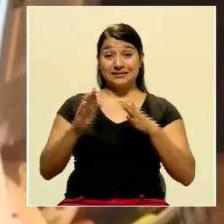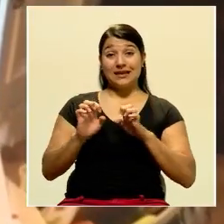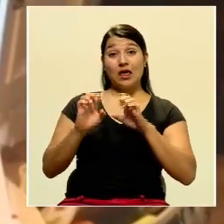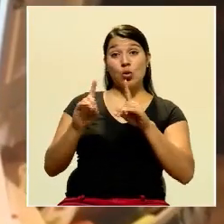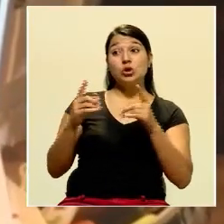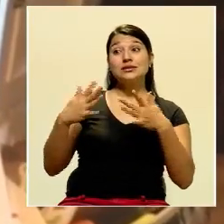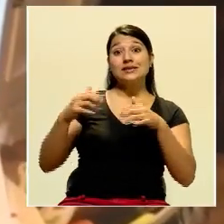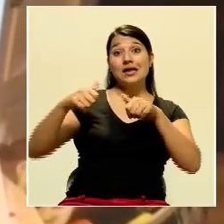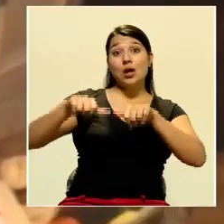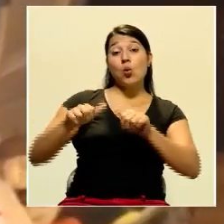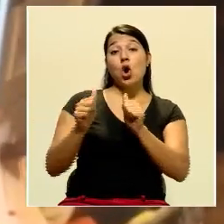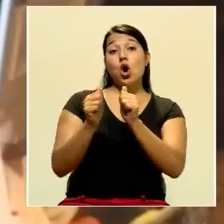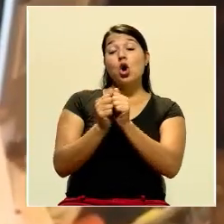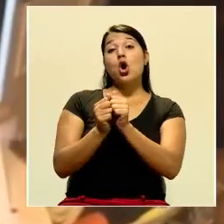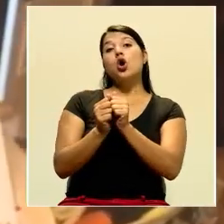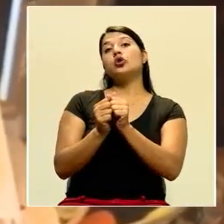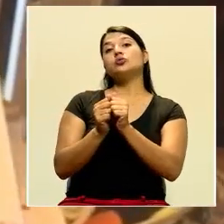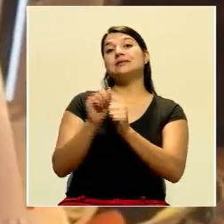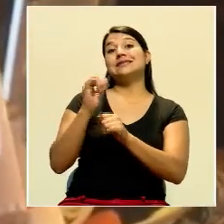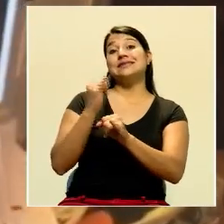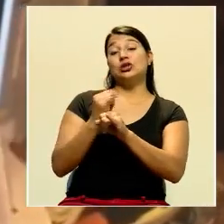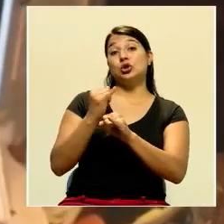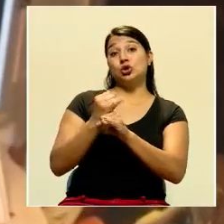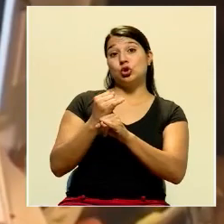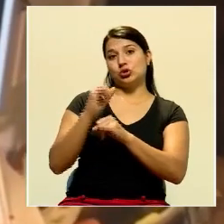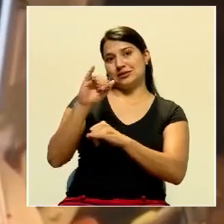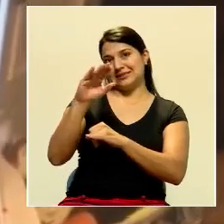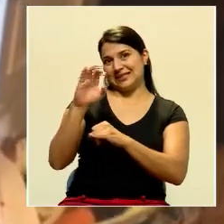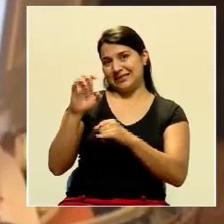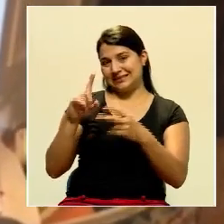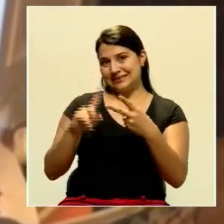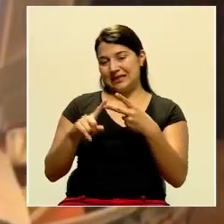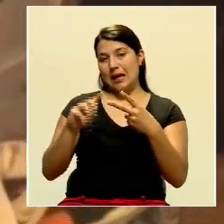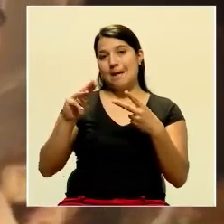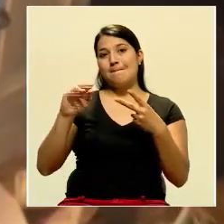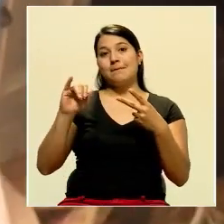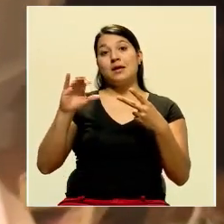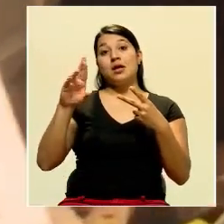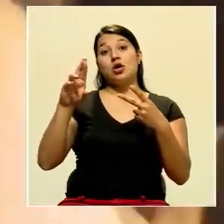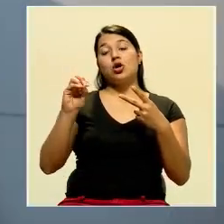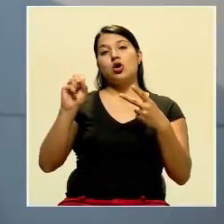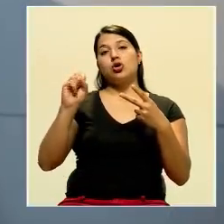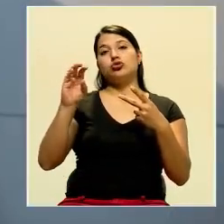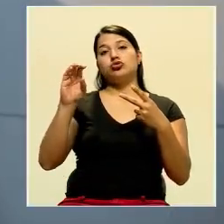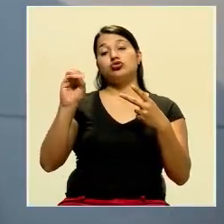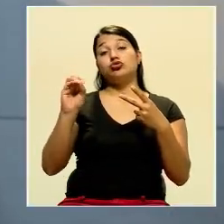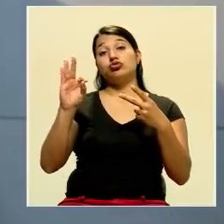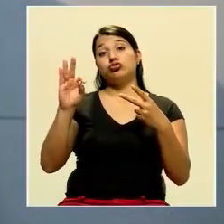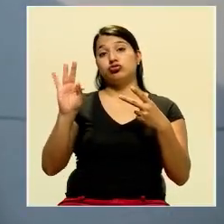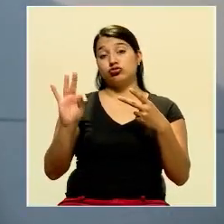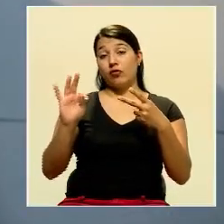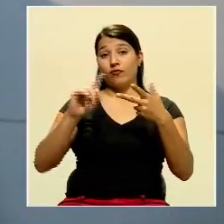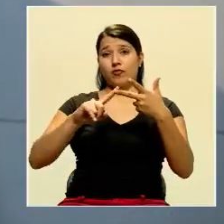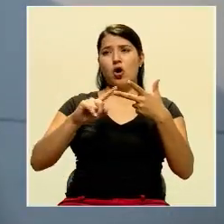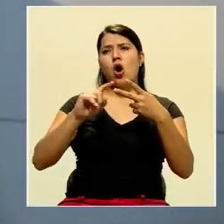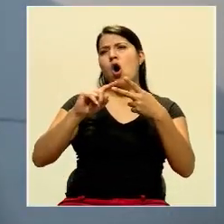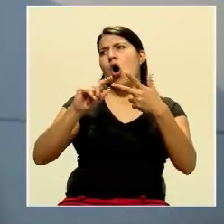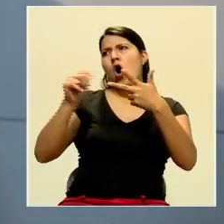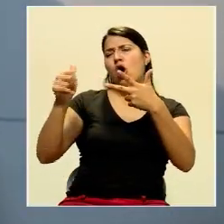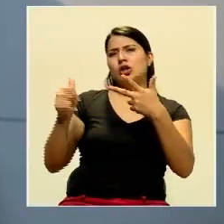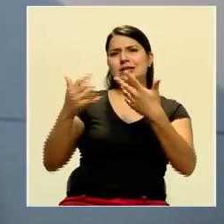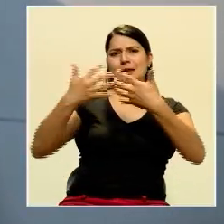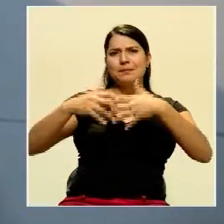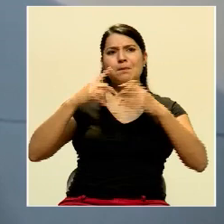Instituto Costarricense de Electricidad, Microsoft y otras empresas para ofrecer las condiciones de virtualidad tanto para estudiantes como